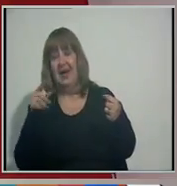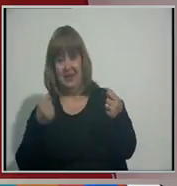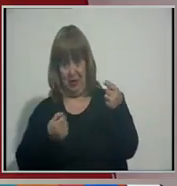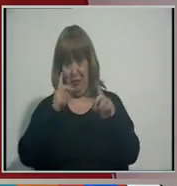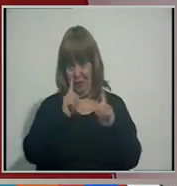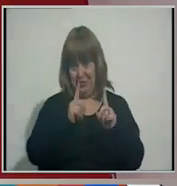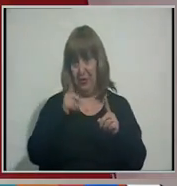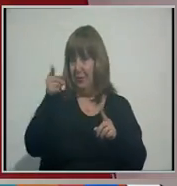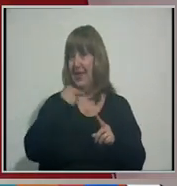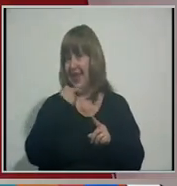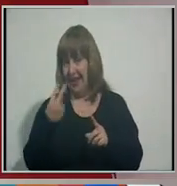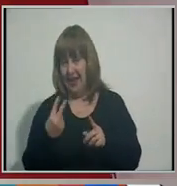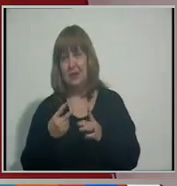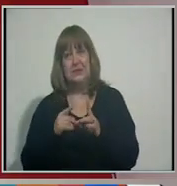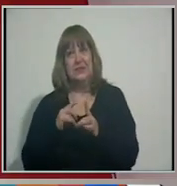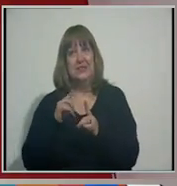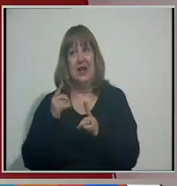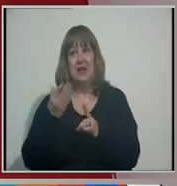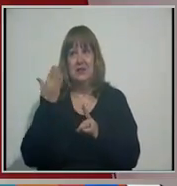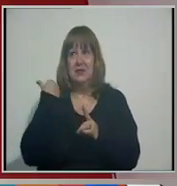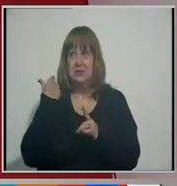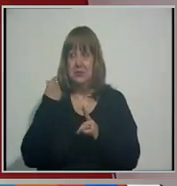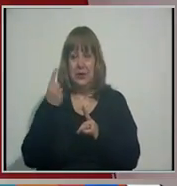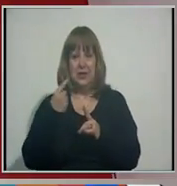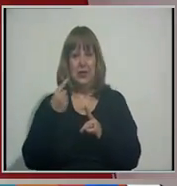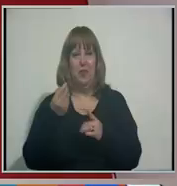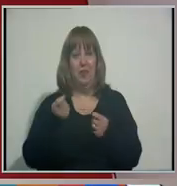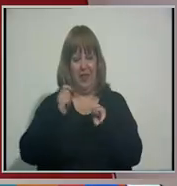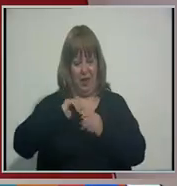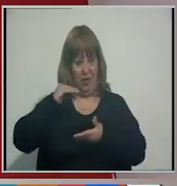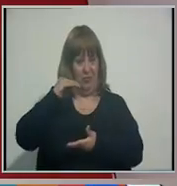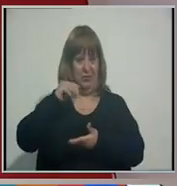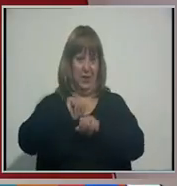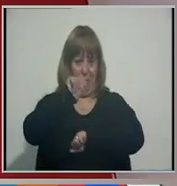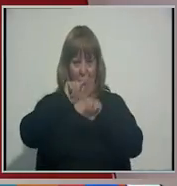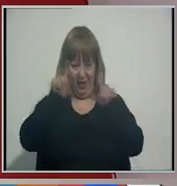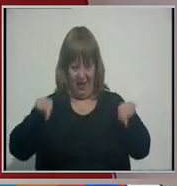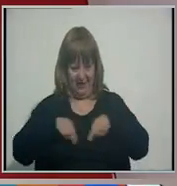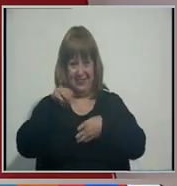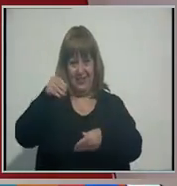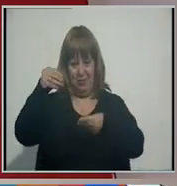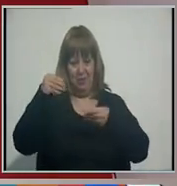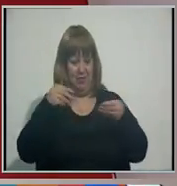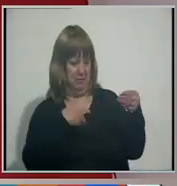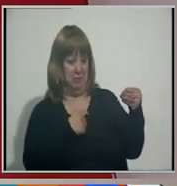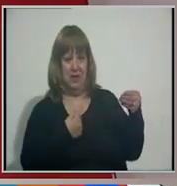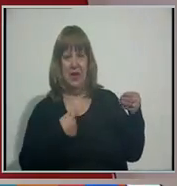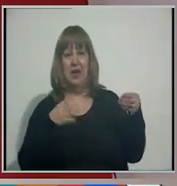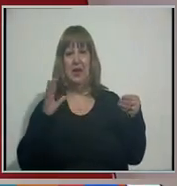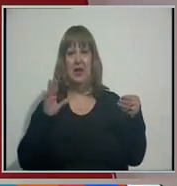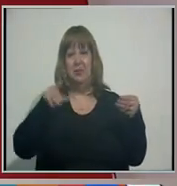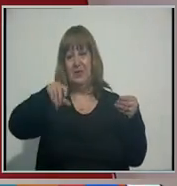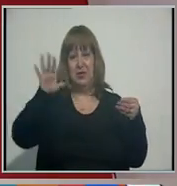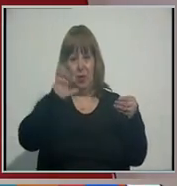otros días, cuando me dieron un reconocimiento, un diploma, y la gente de Guaymallén